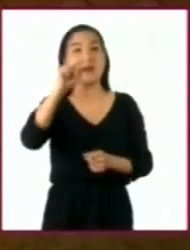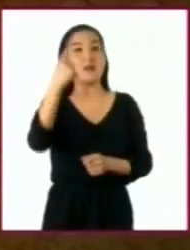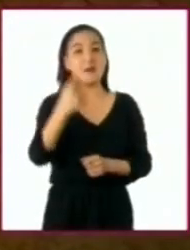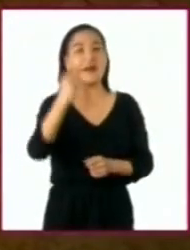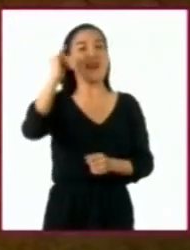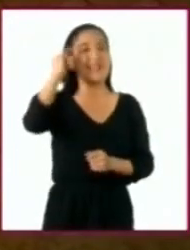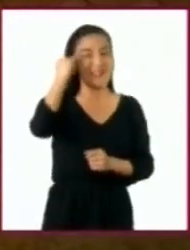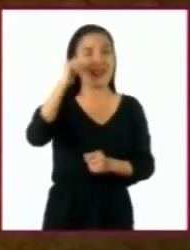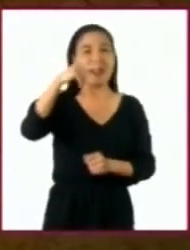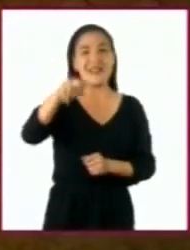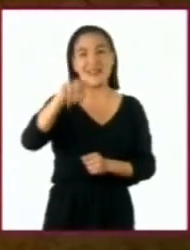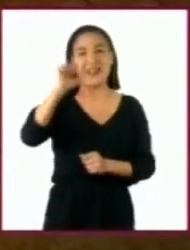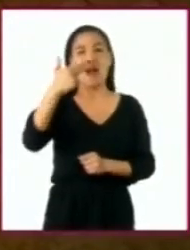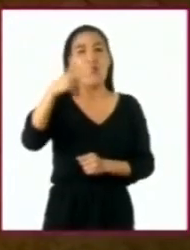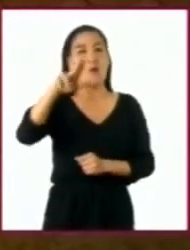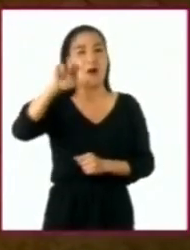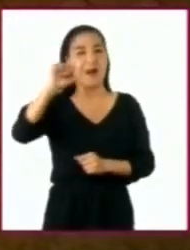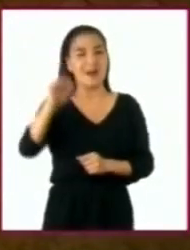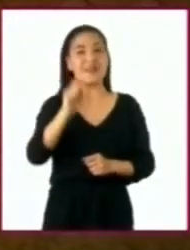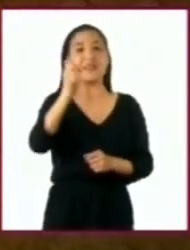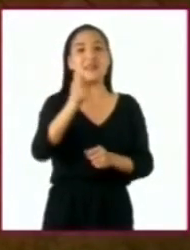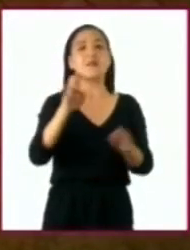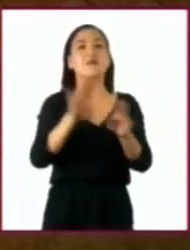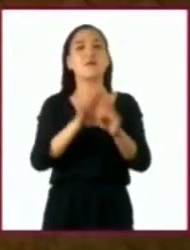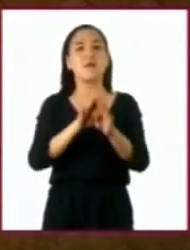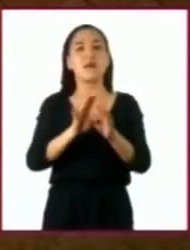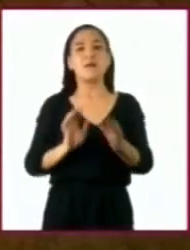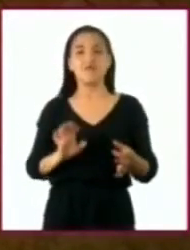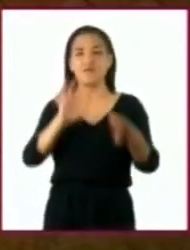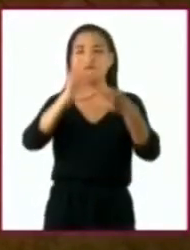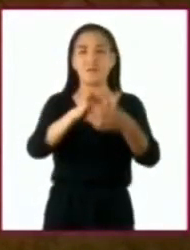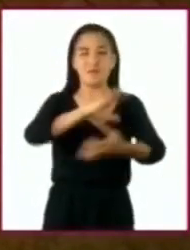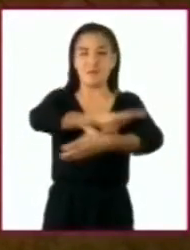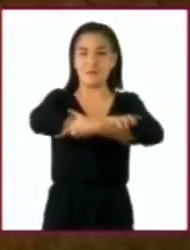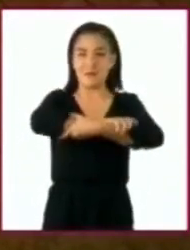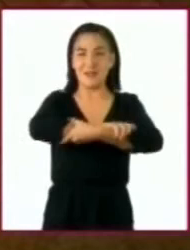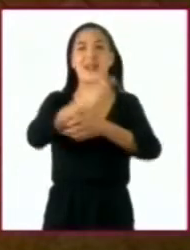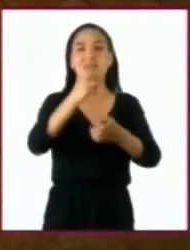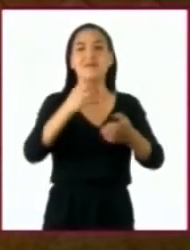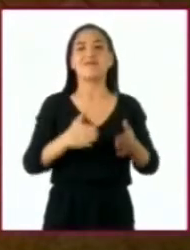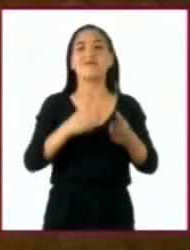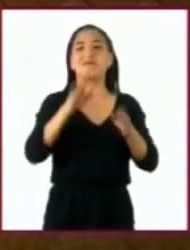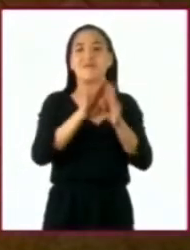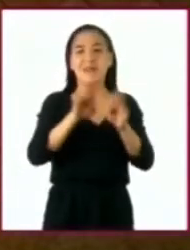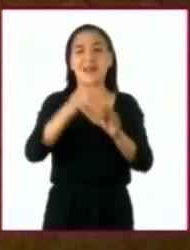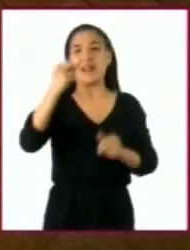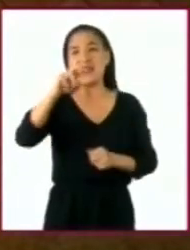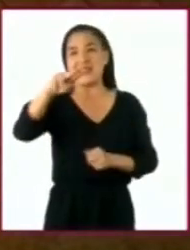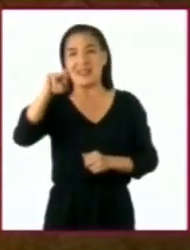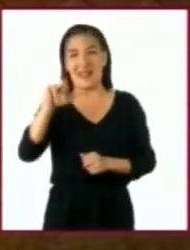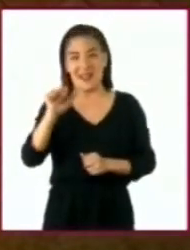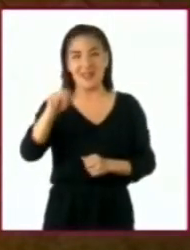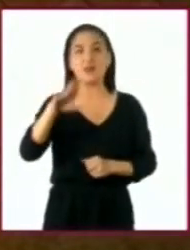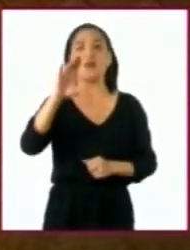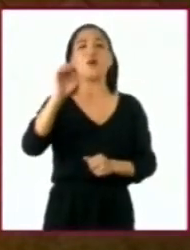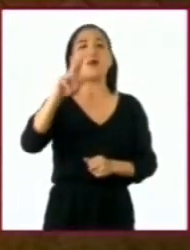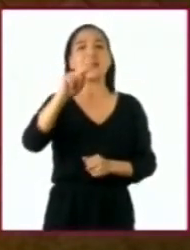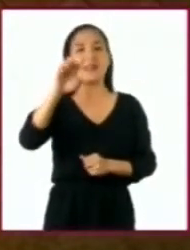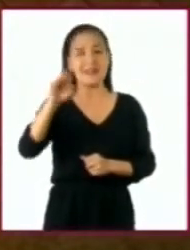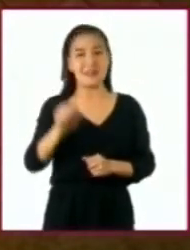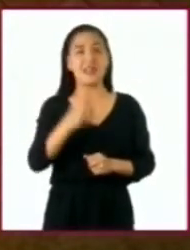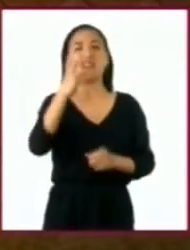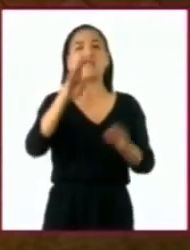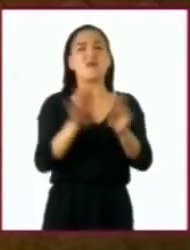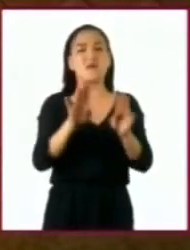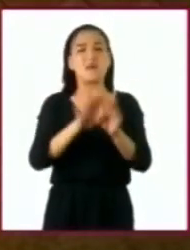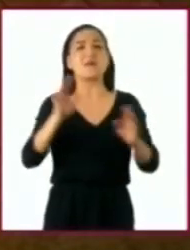ciudad de Huejotzingo fueron los aliados del conquistador español Hernando Cortés y se enfrentaron contra el